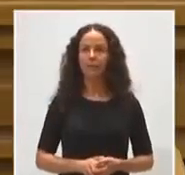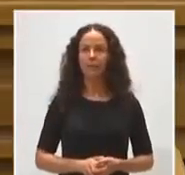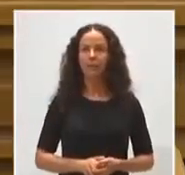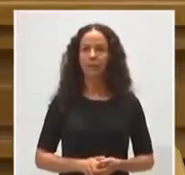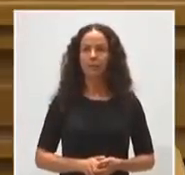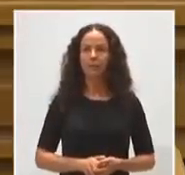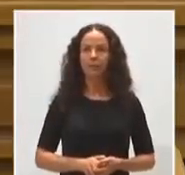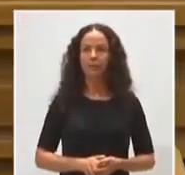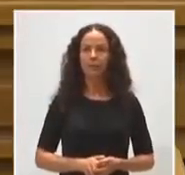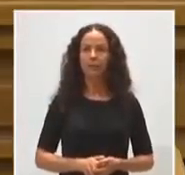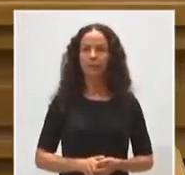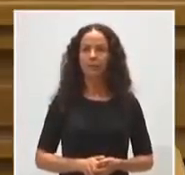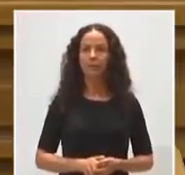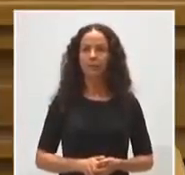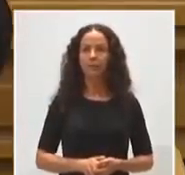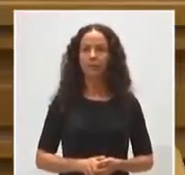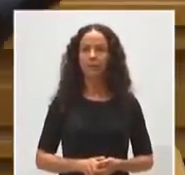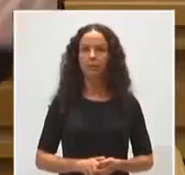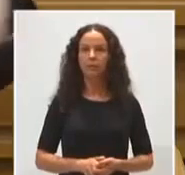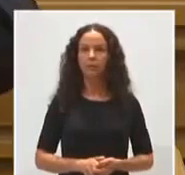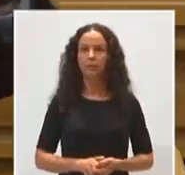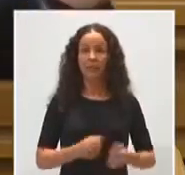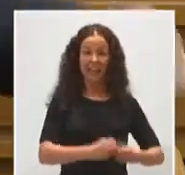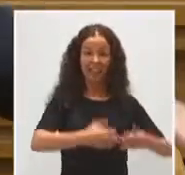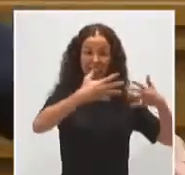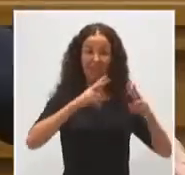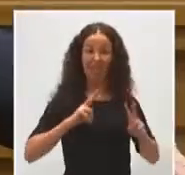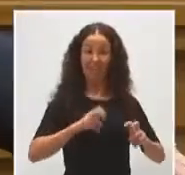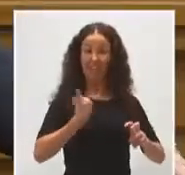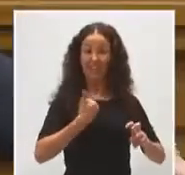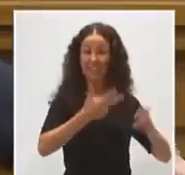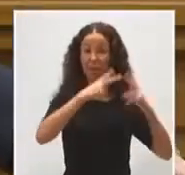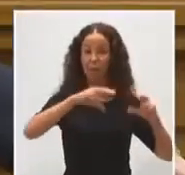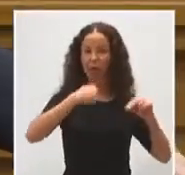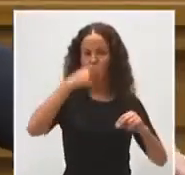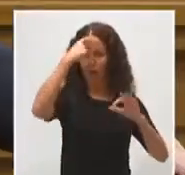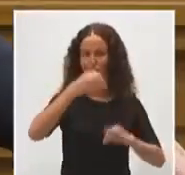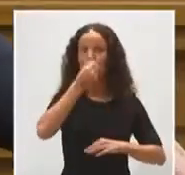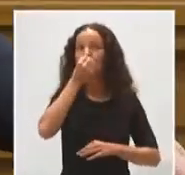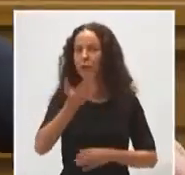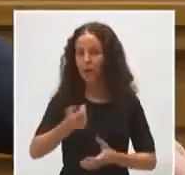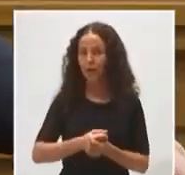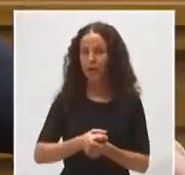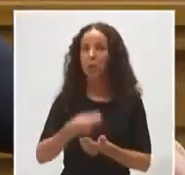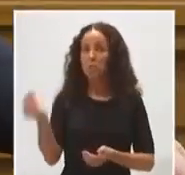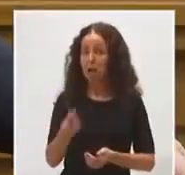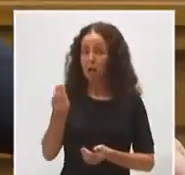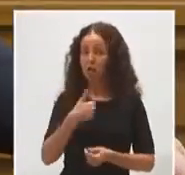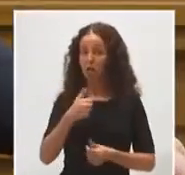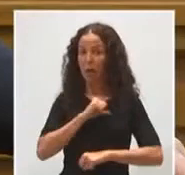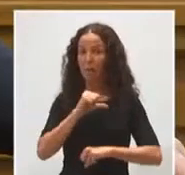está la parte inicial ya está todo acaba de además creo que ha quedado muy bien de verdad mejor de lo que me podía esperar